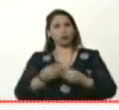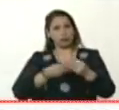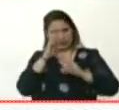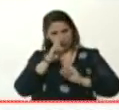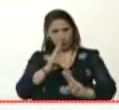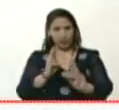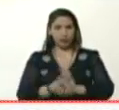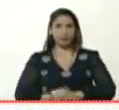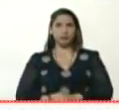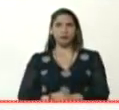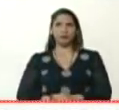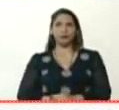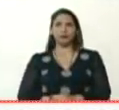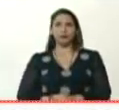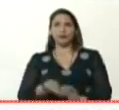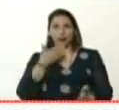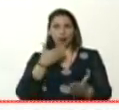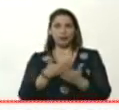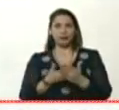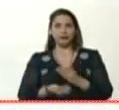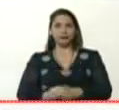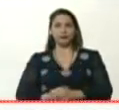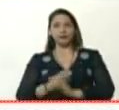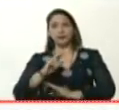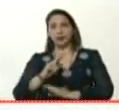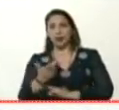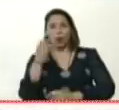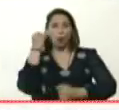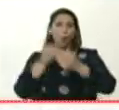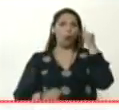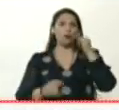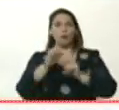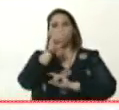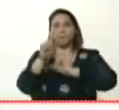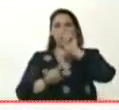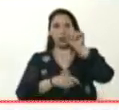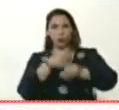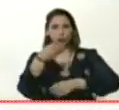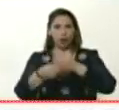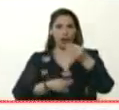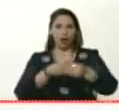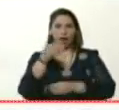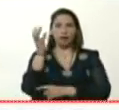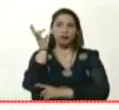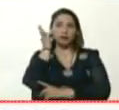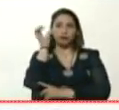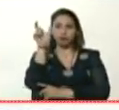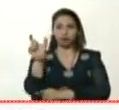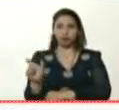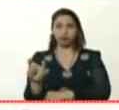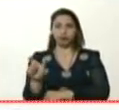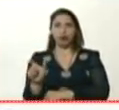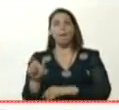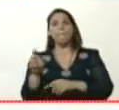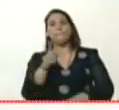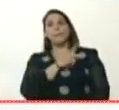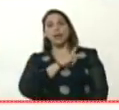respete. Gracias, Amaya. La tercera y última pregunta la efectúa Génesis Colmenares por